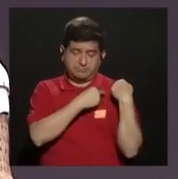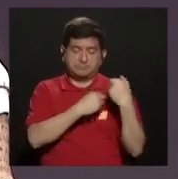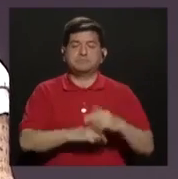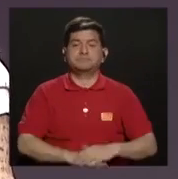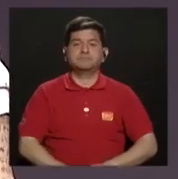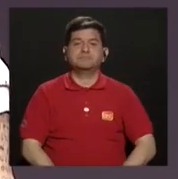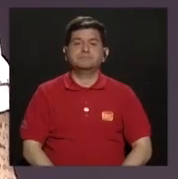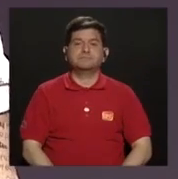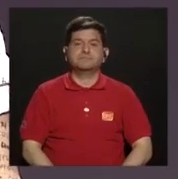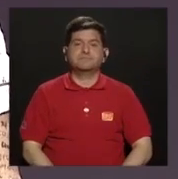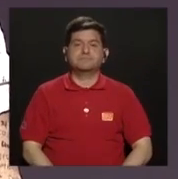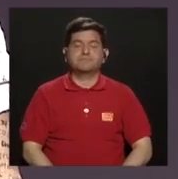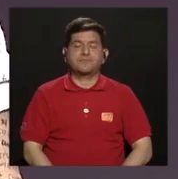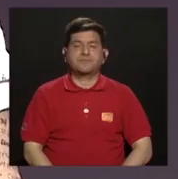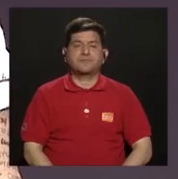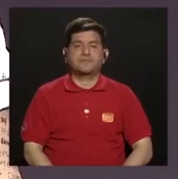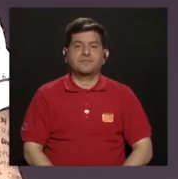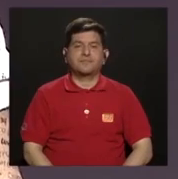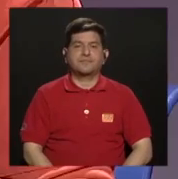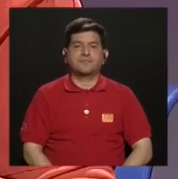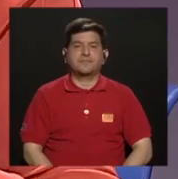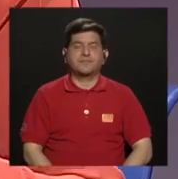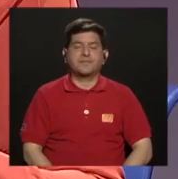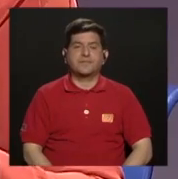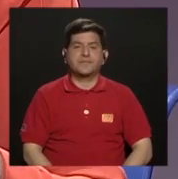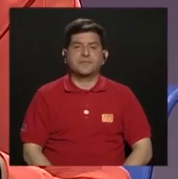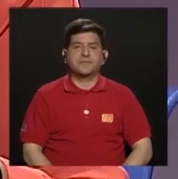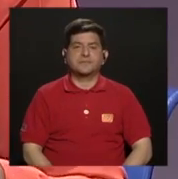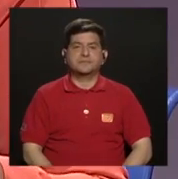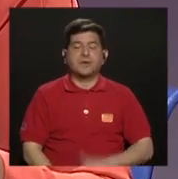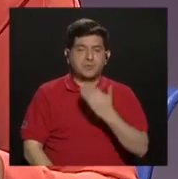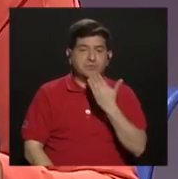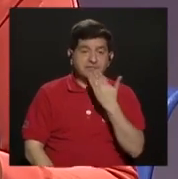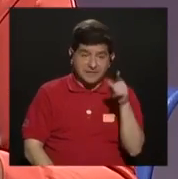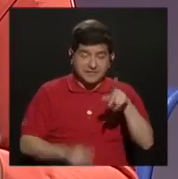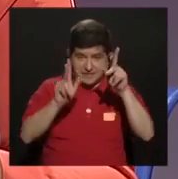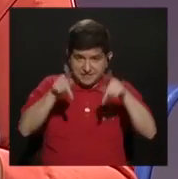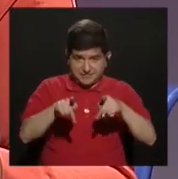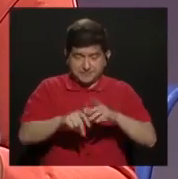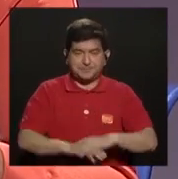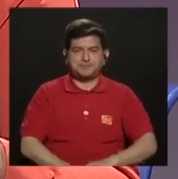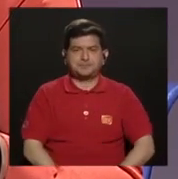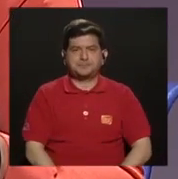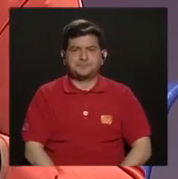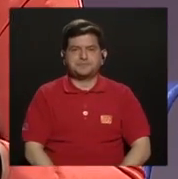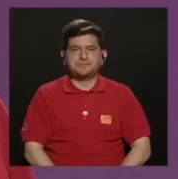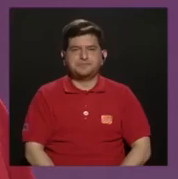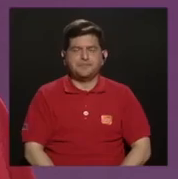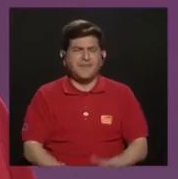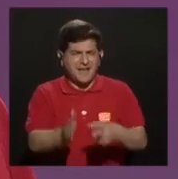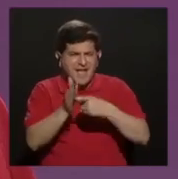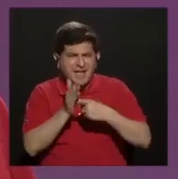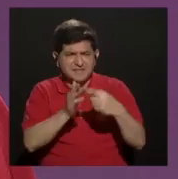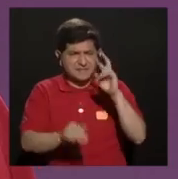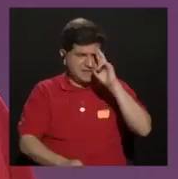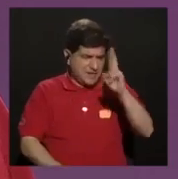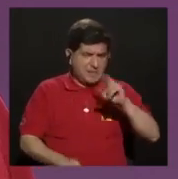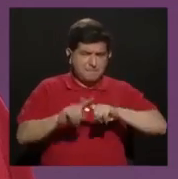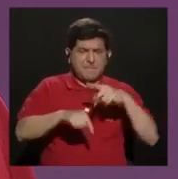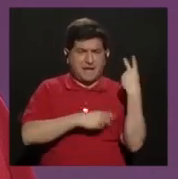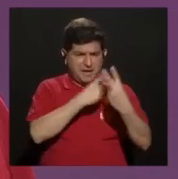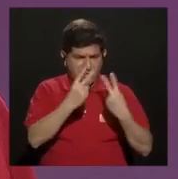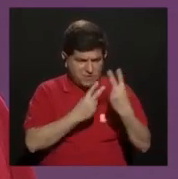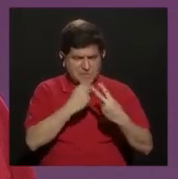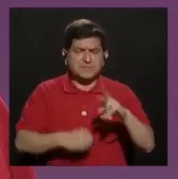Dice, muchas gracias a doña Adriana. Y si exigen respeto, ¿por qué no respetan a los